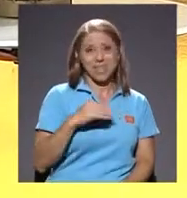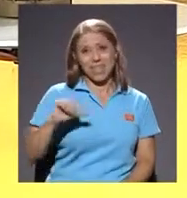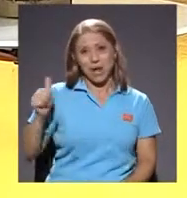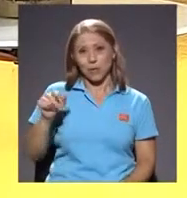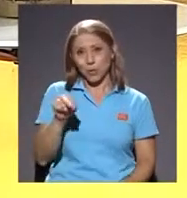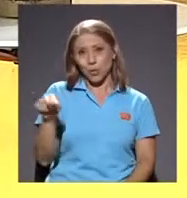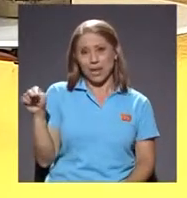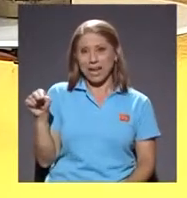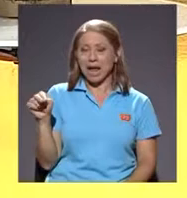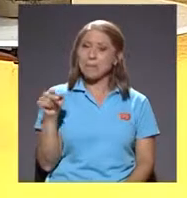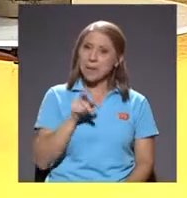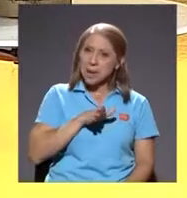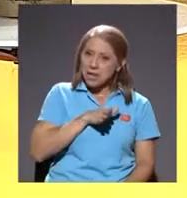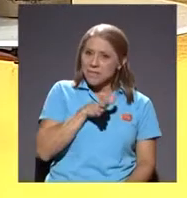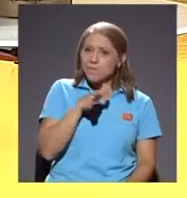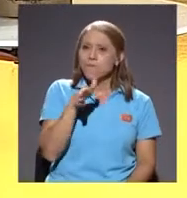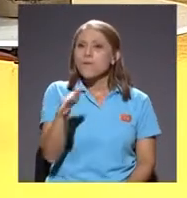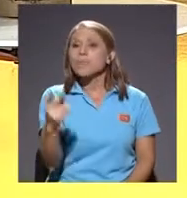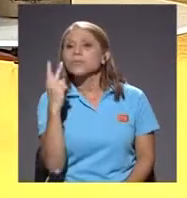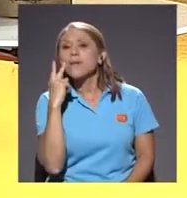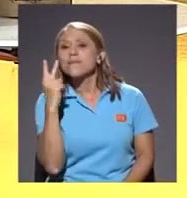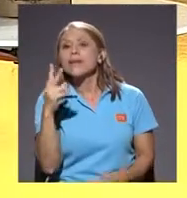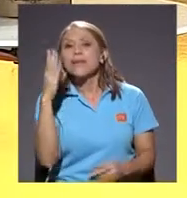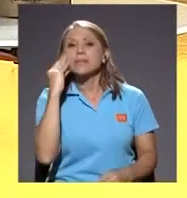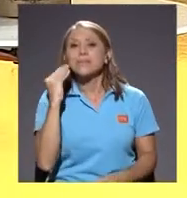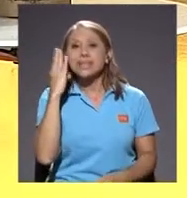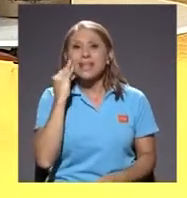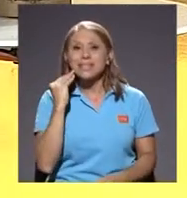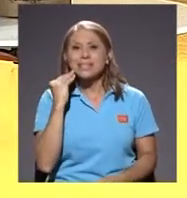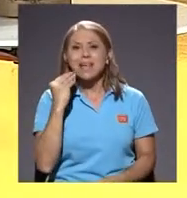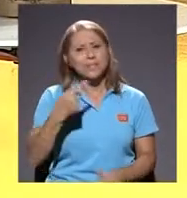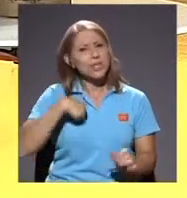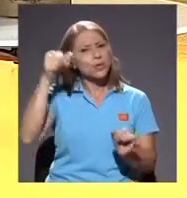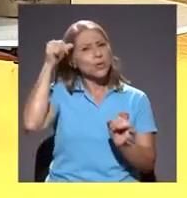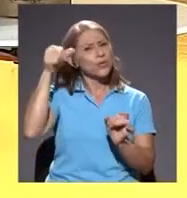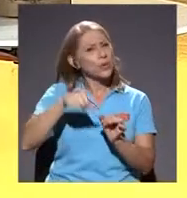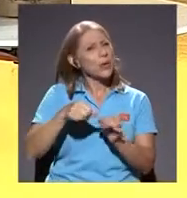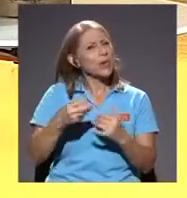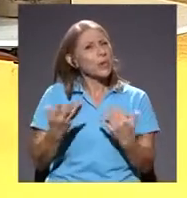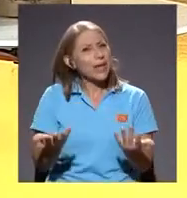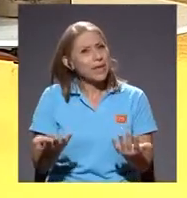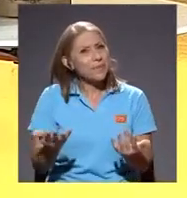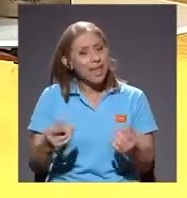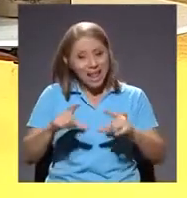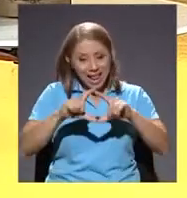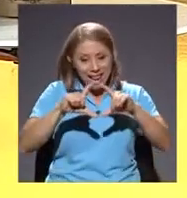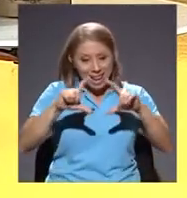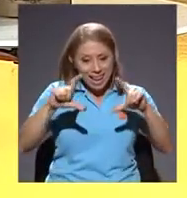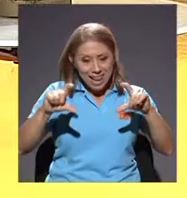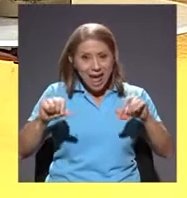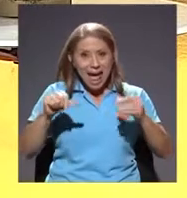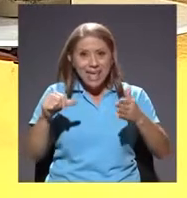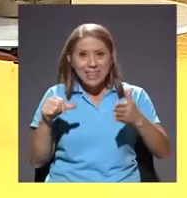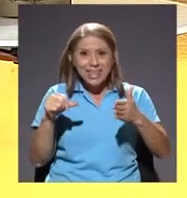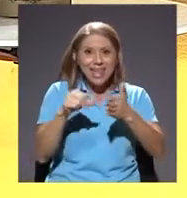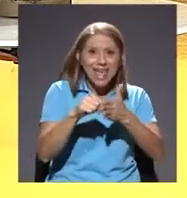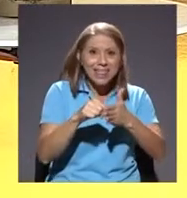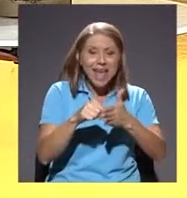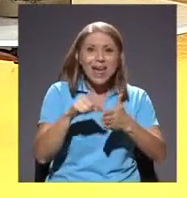en realidad la experiencia y una de las cosas que recuerdo era la etiqueta de una cerveza